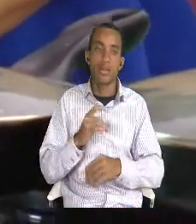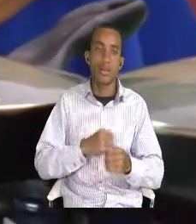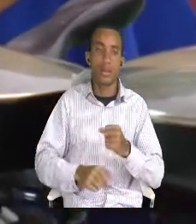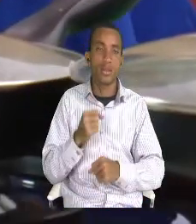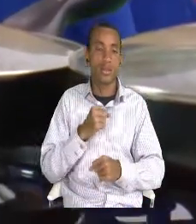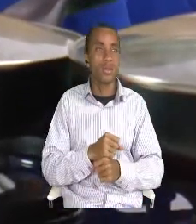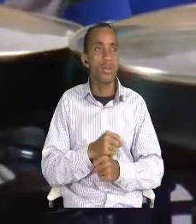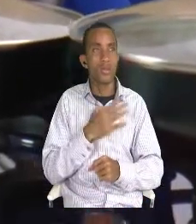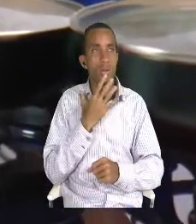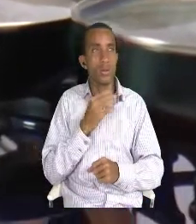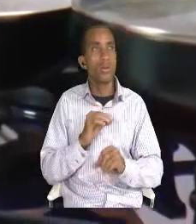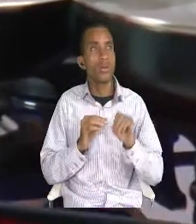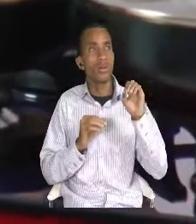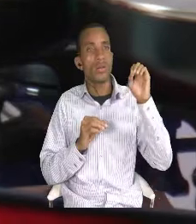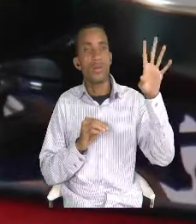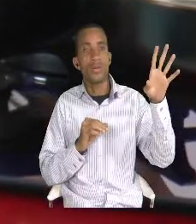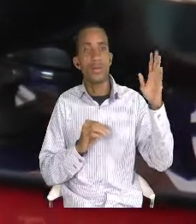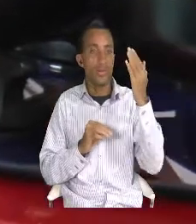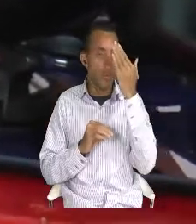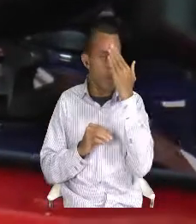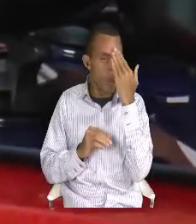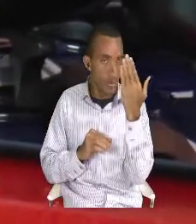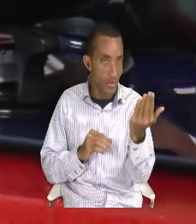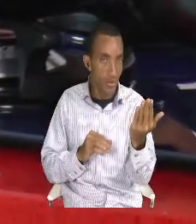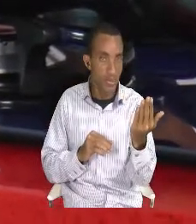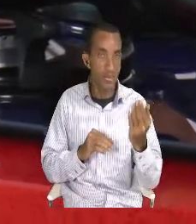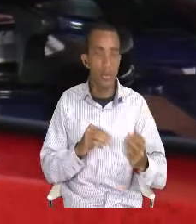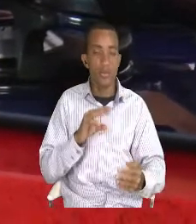afueras, frente a la plaza de mercado. Sí. Y